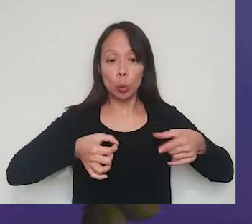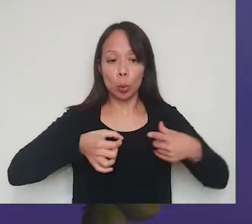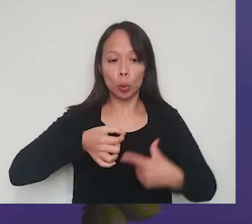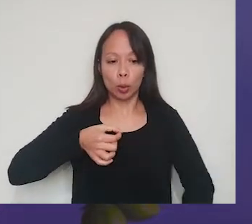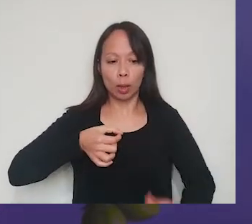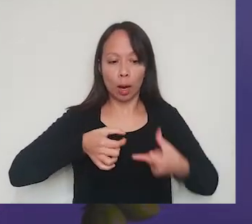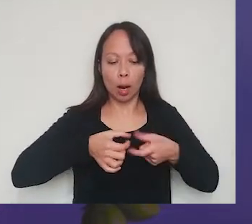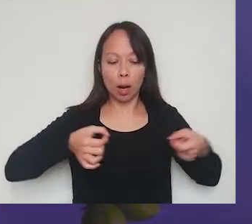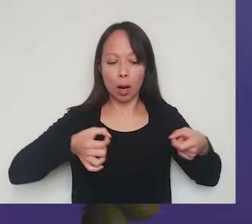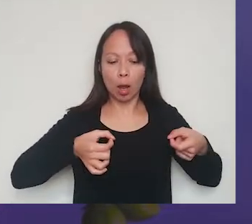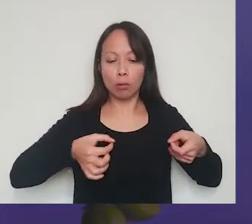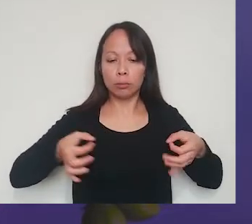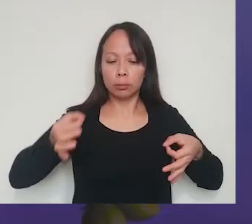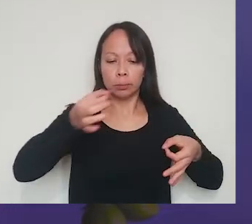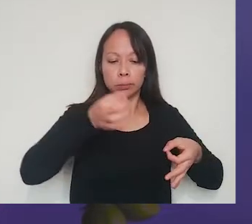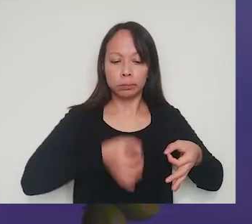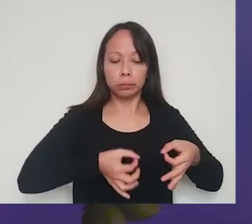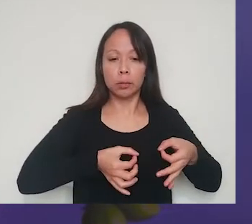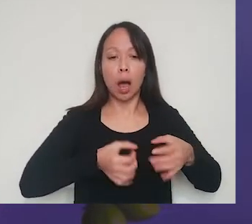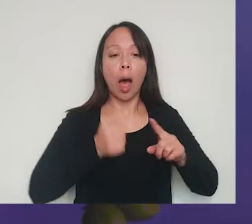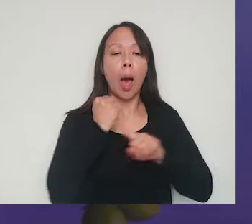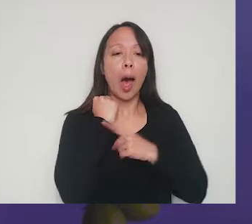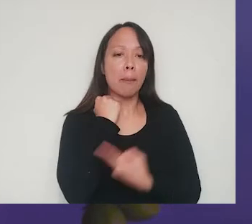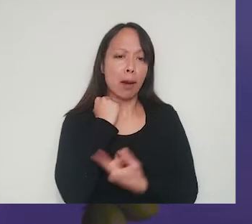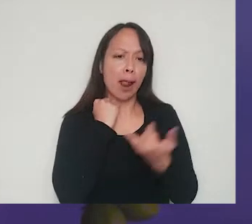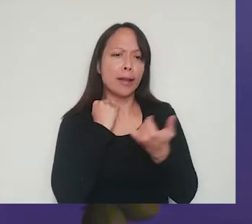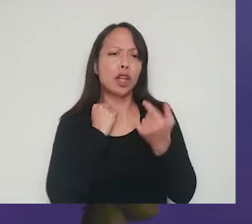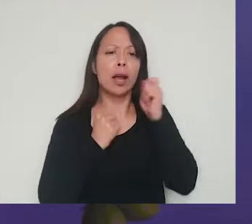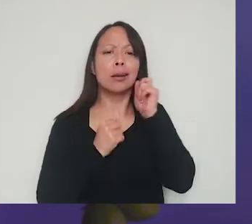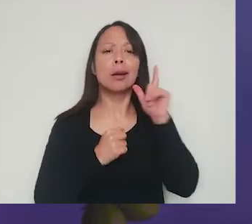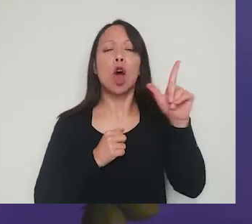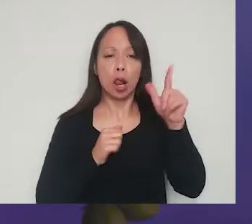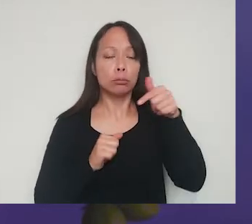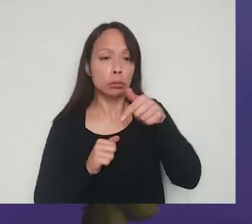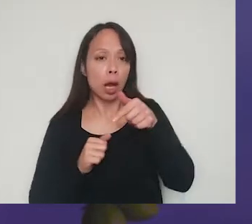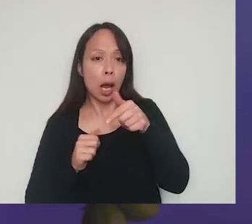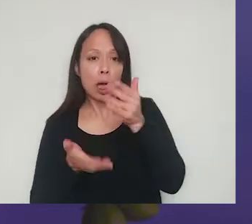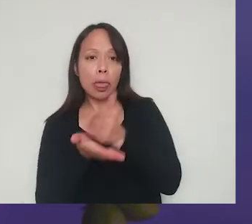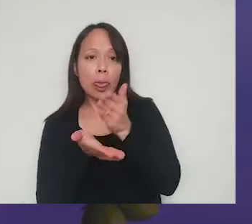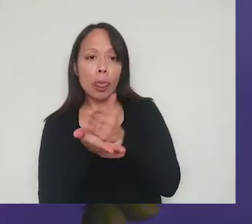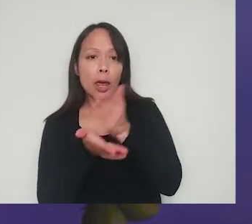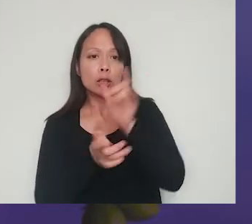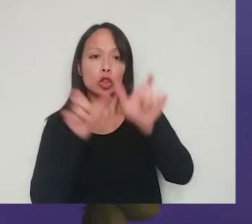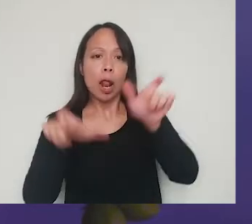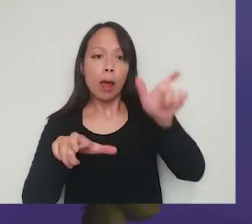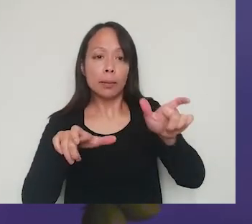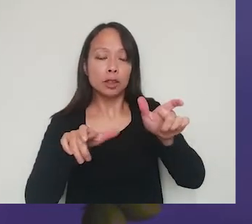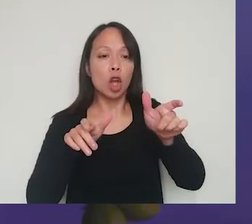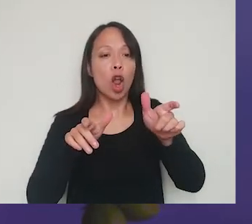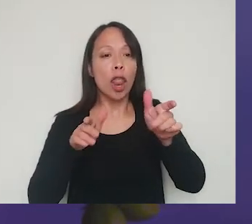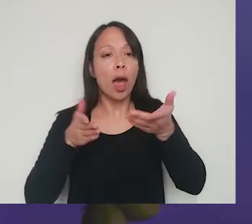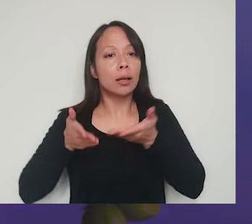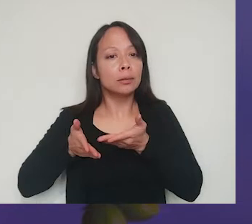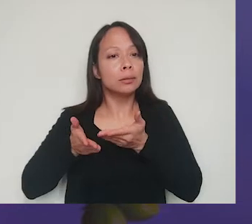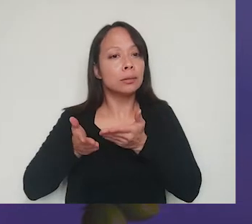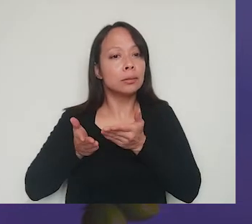que va a gestar el embrión sano. De esta manera se logra ejercer este derecho humano a la procreación,